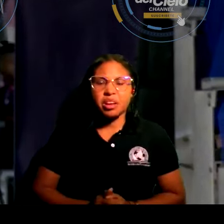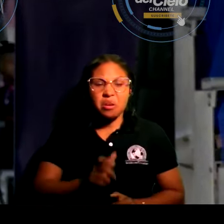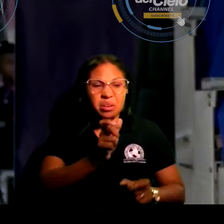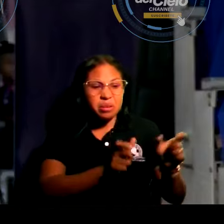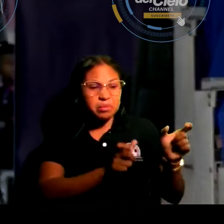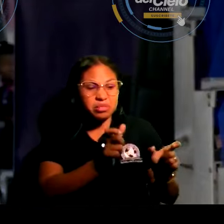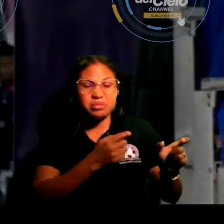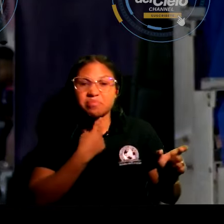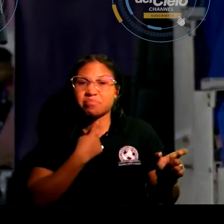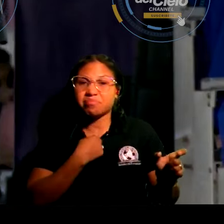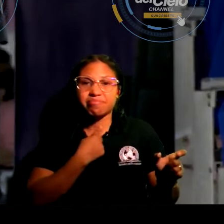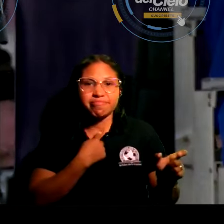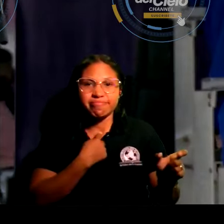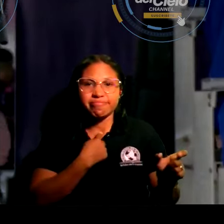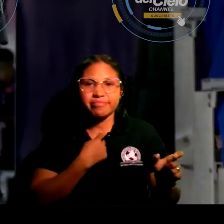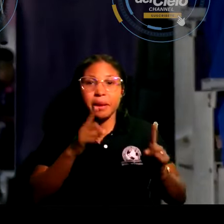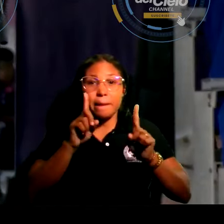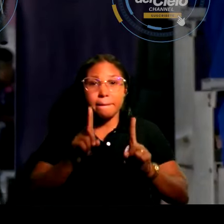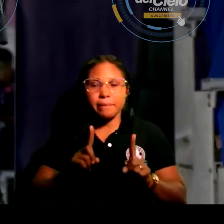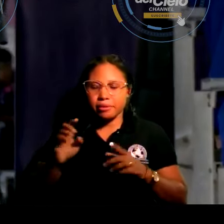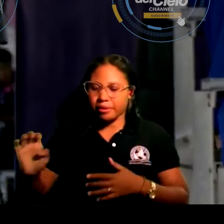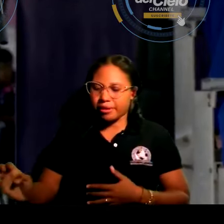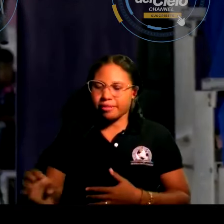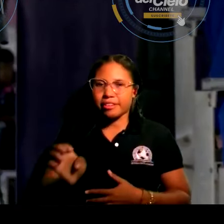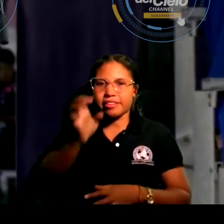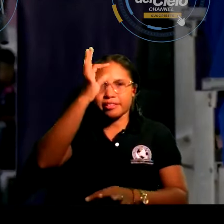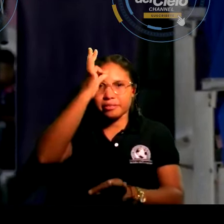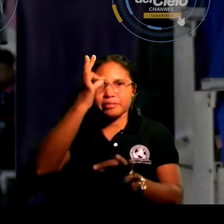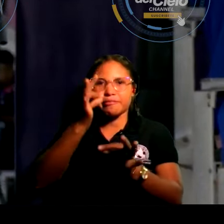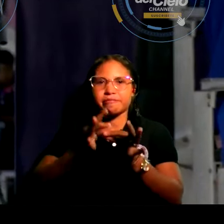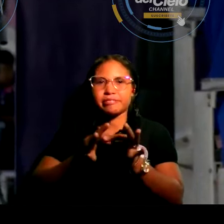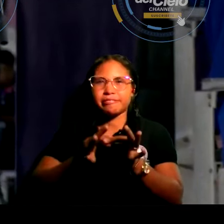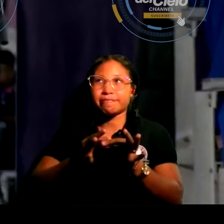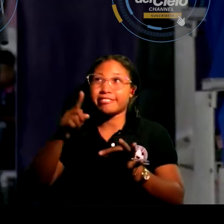guste, pero este es el evangelio efectivo.